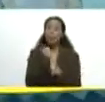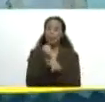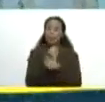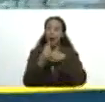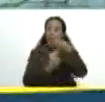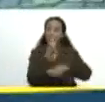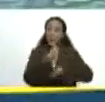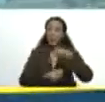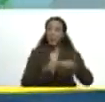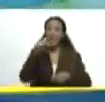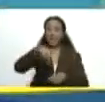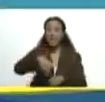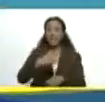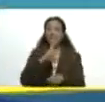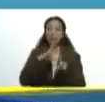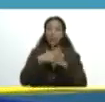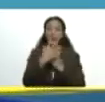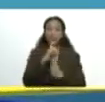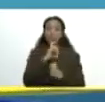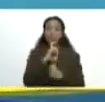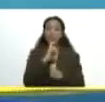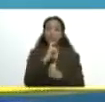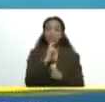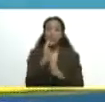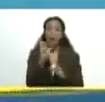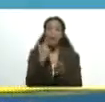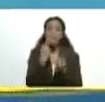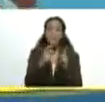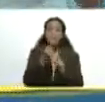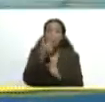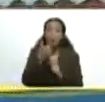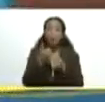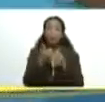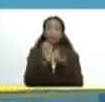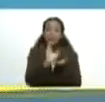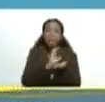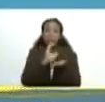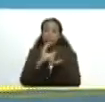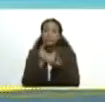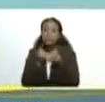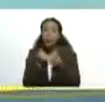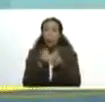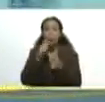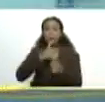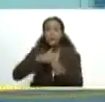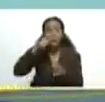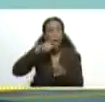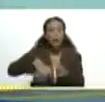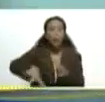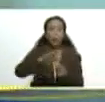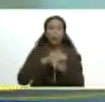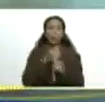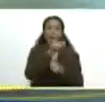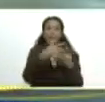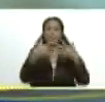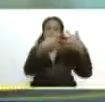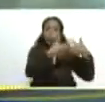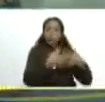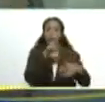esta guerra económica que nos está dando duro esa gente, los yanquis, esos malos que están allá